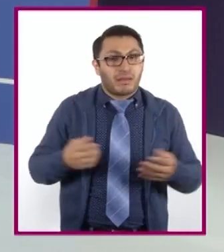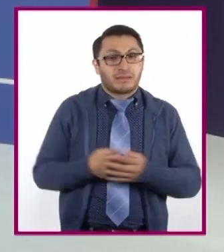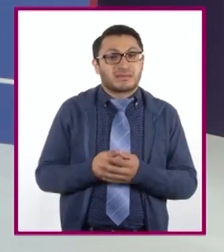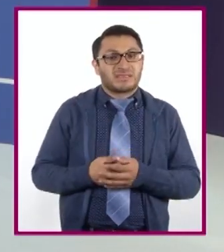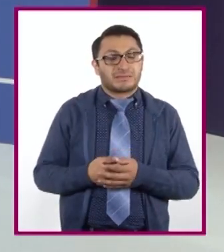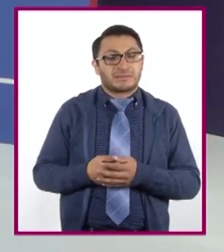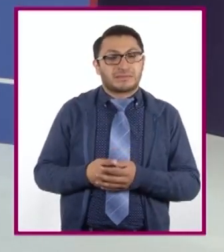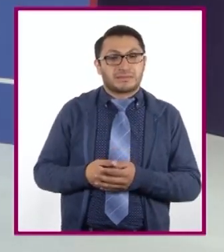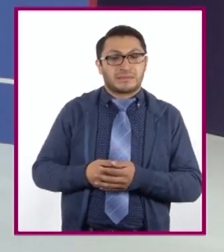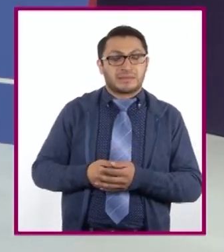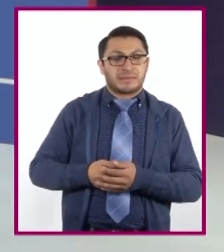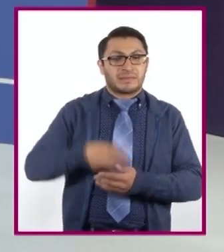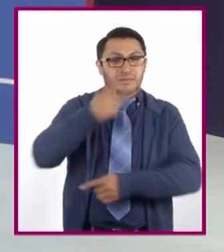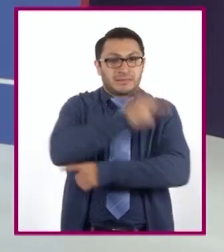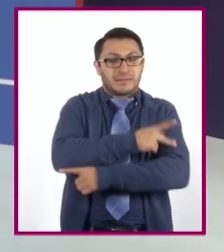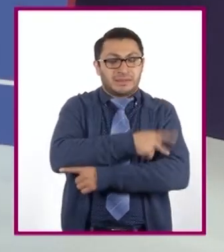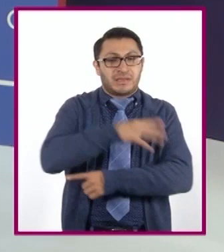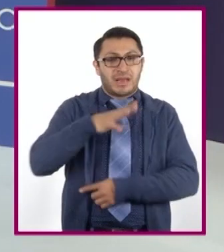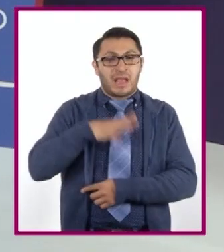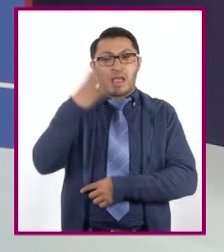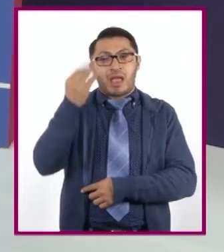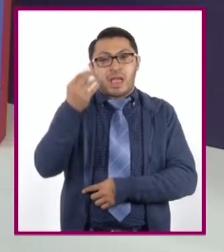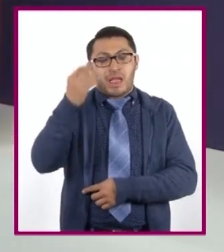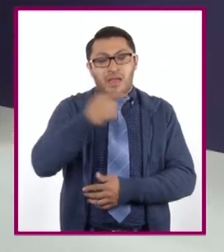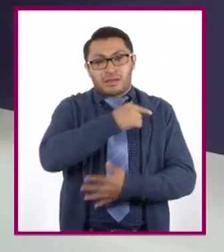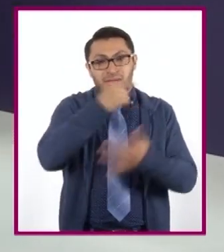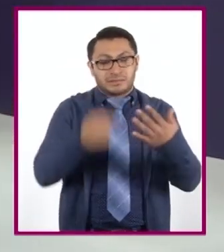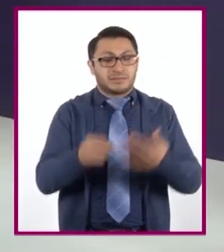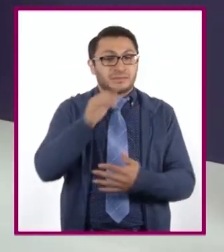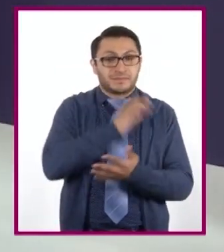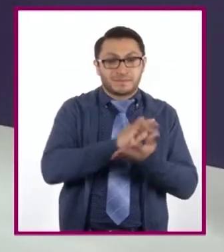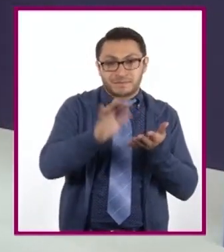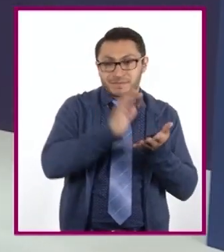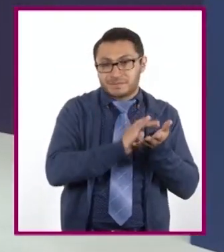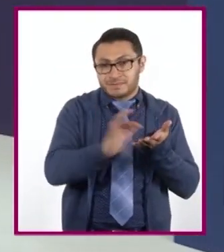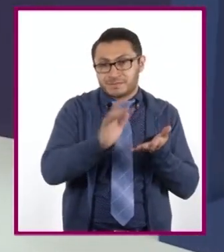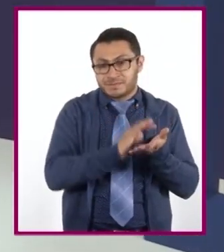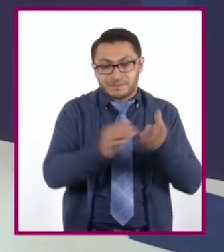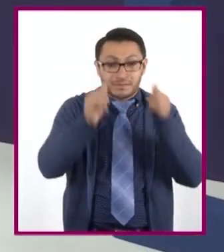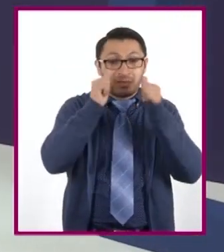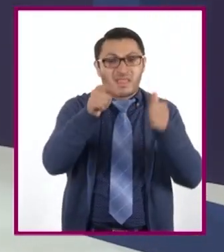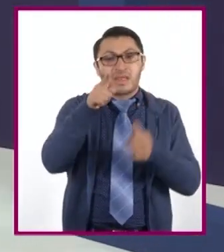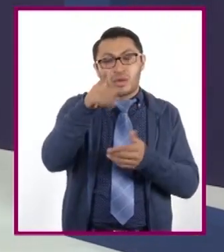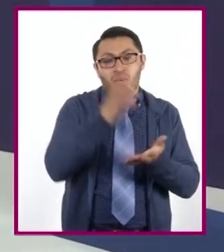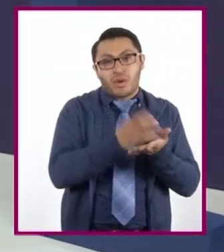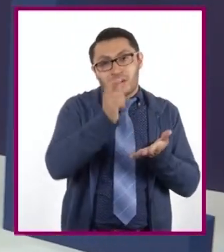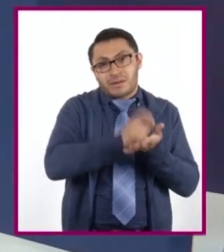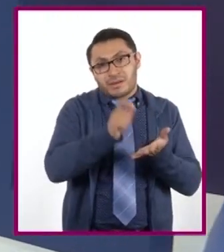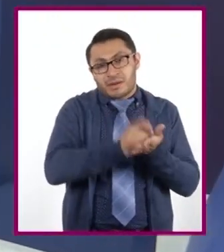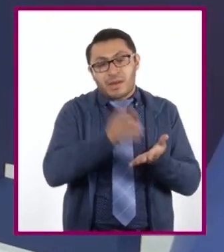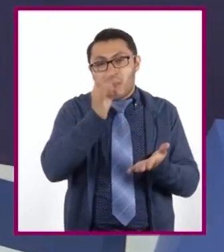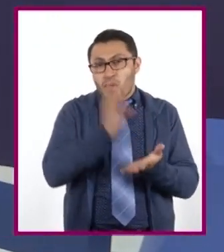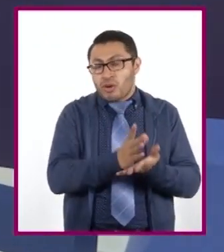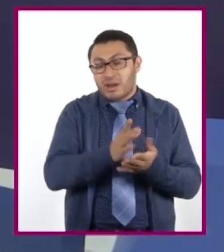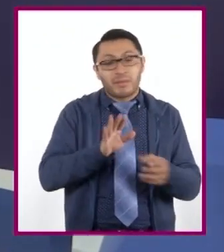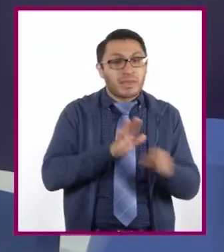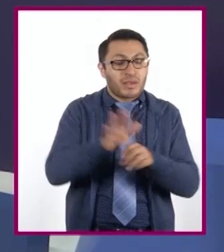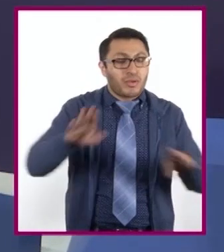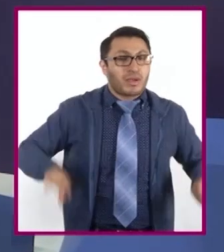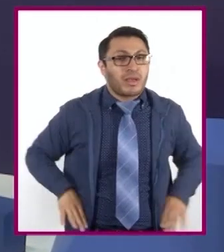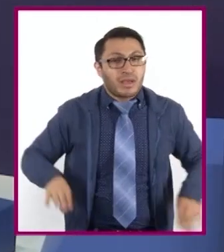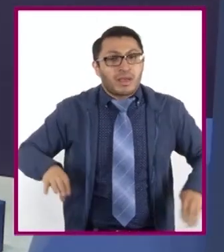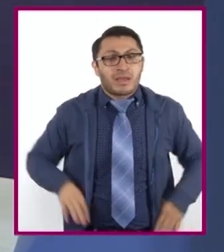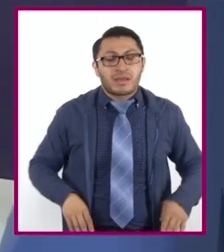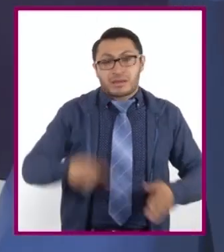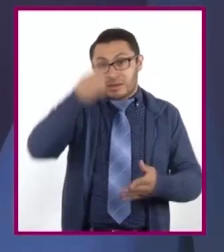la diapositiva aparecen 9 opciones. Léanlas con atención y escriban en su cuaderno solo el número de las características